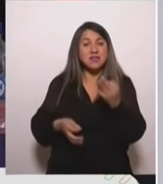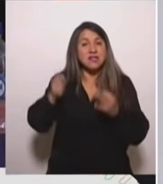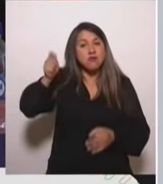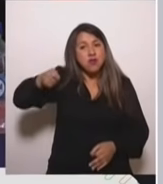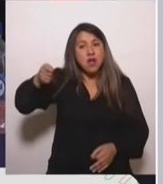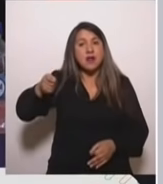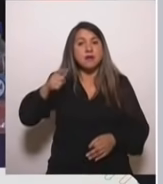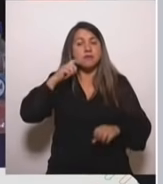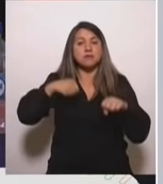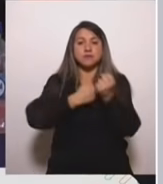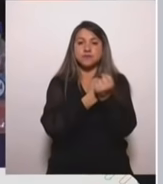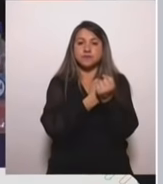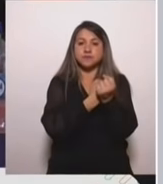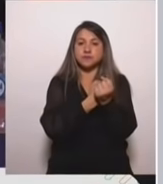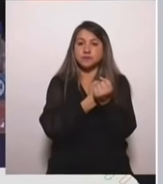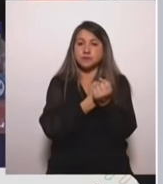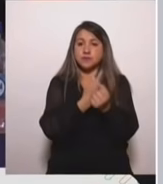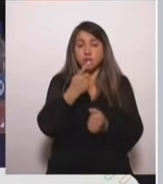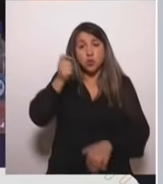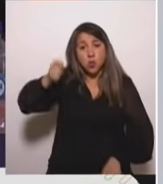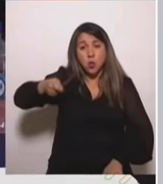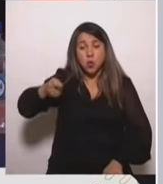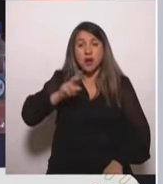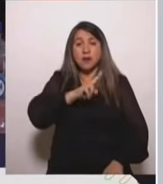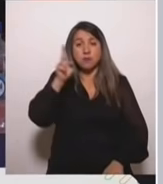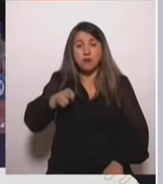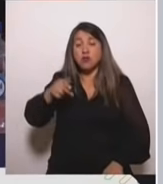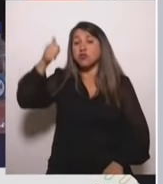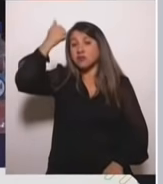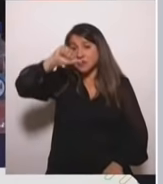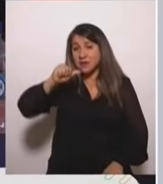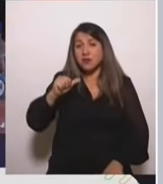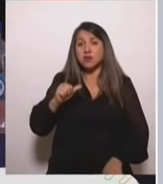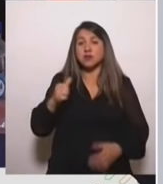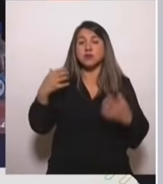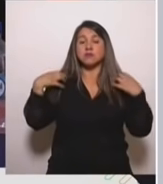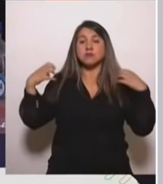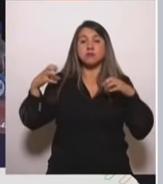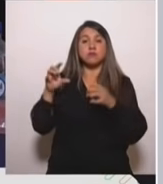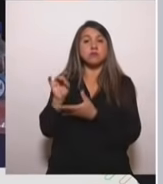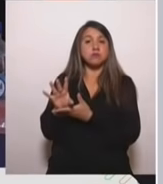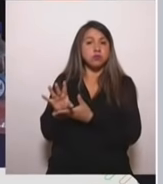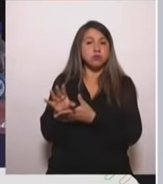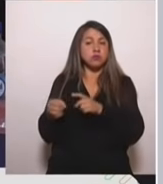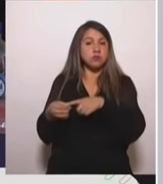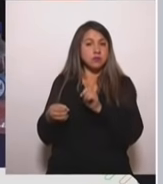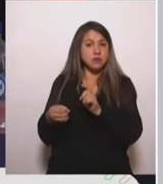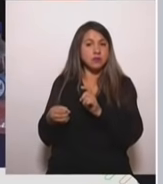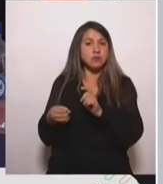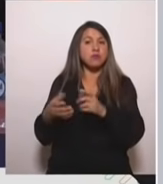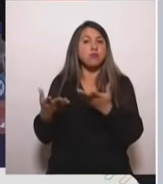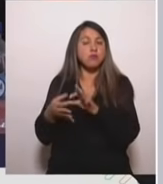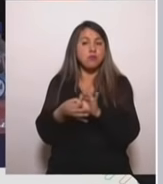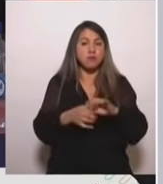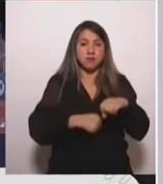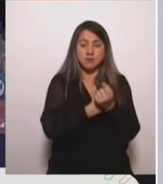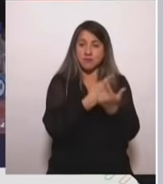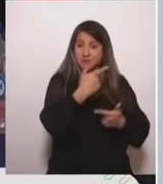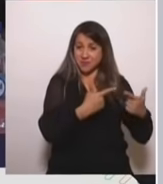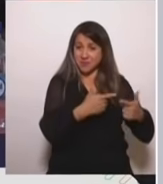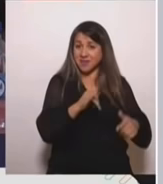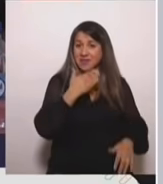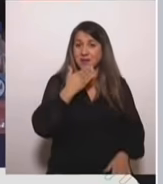sus ideas, es algo que hoy día debe ser determinado exclusivamente por los tribunales en base al despliegue de la